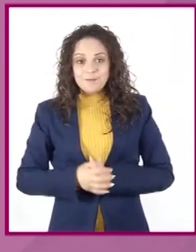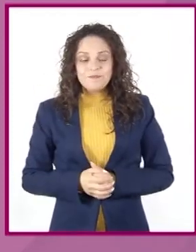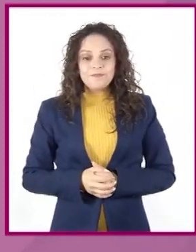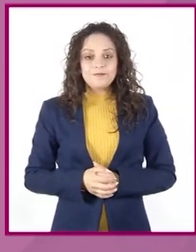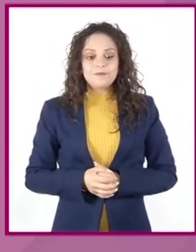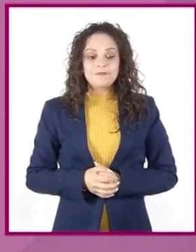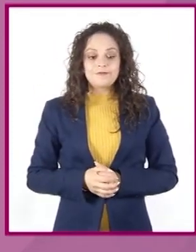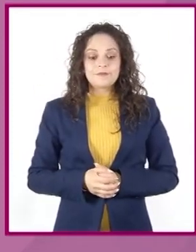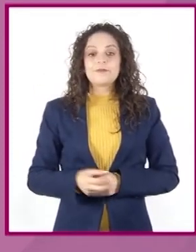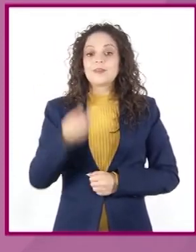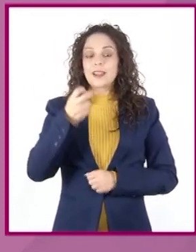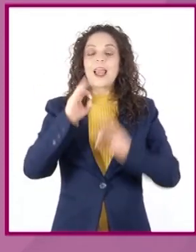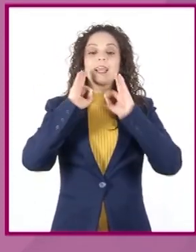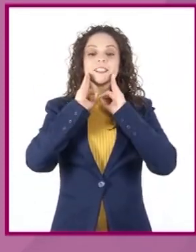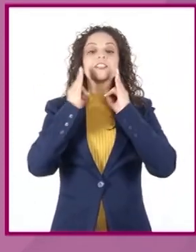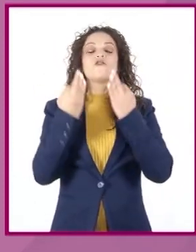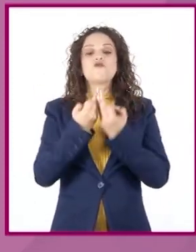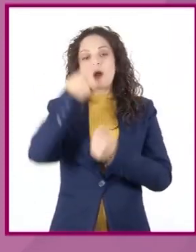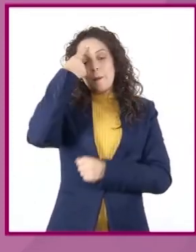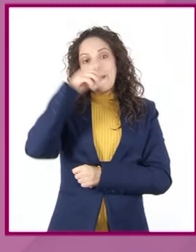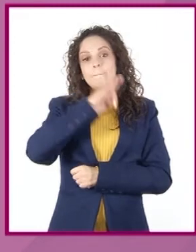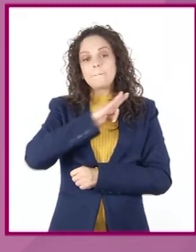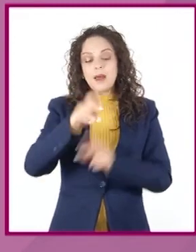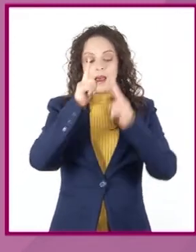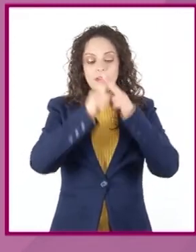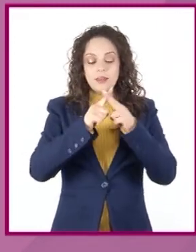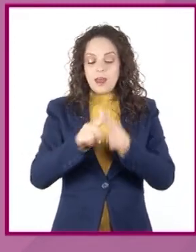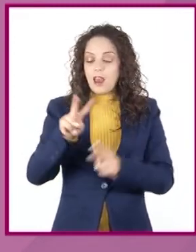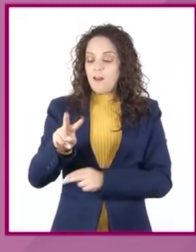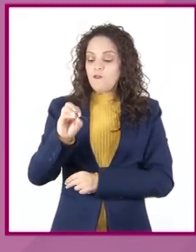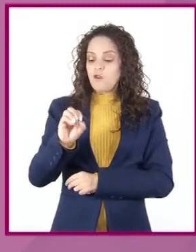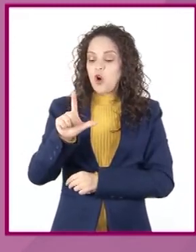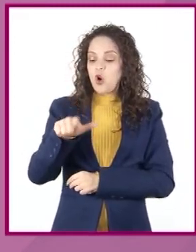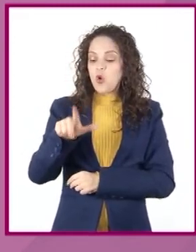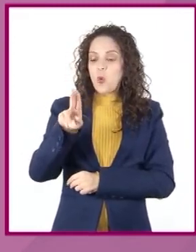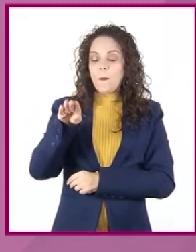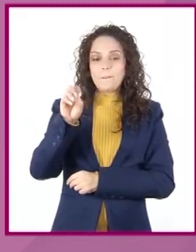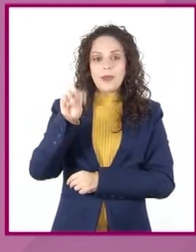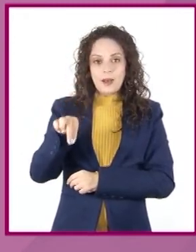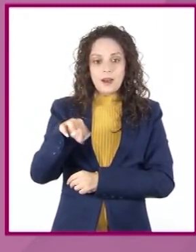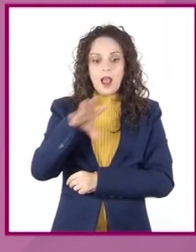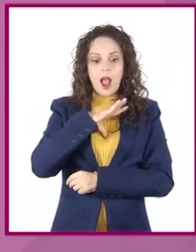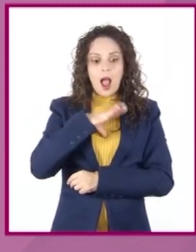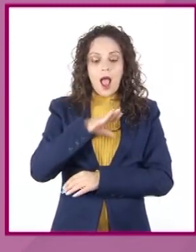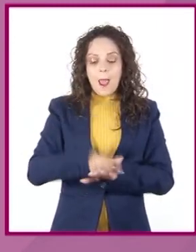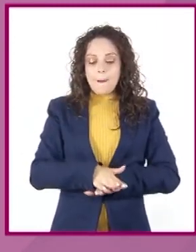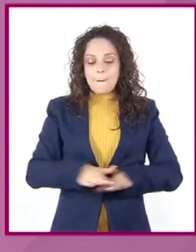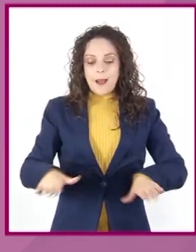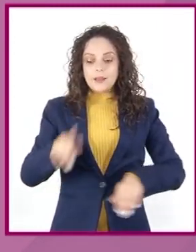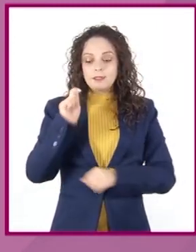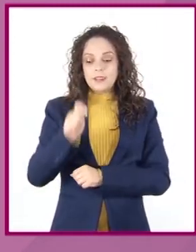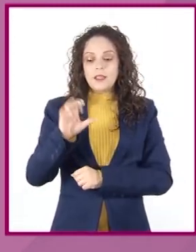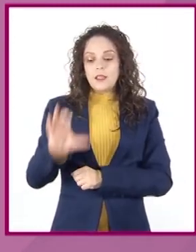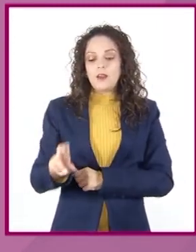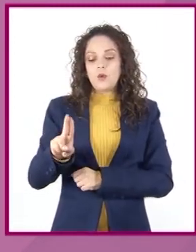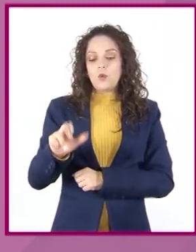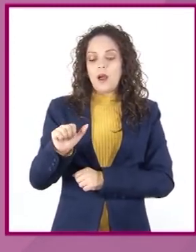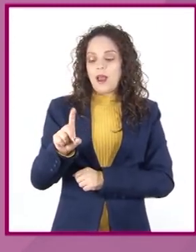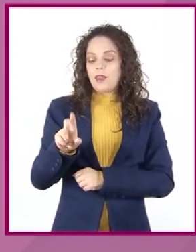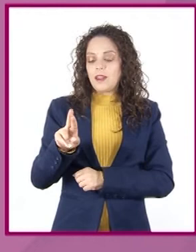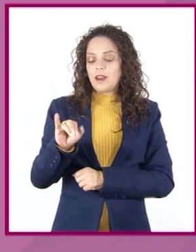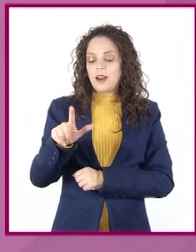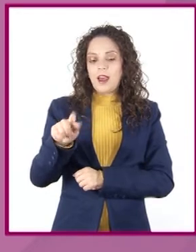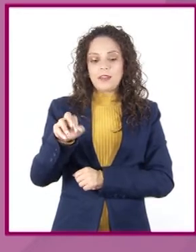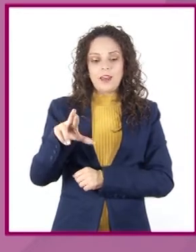Esta es una manera de obtener el volumen de un prisma que tiene la base de un cuadrilátero. Pero también podemos emplear